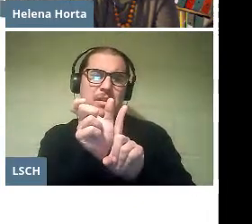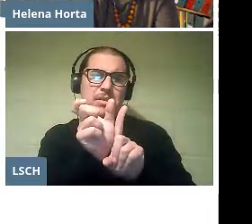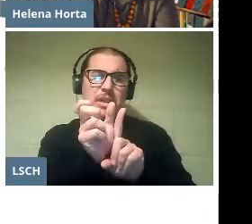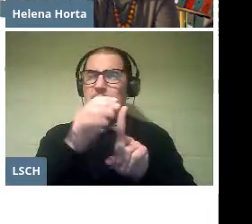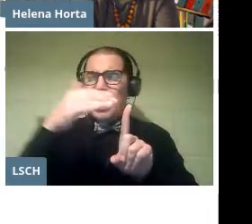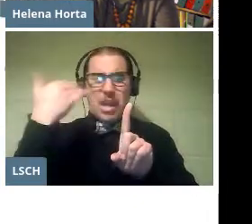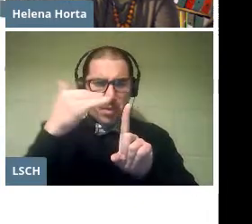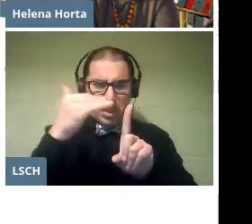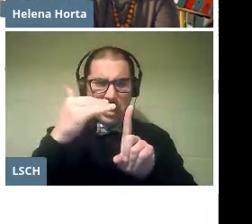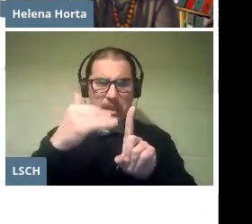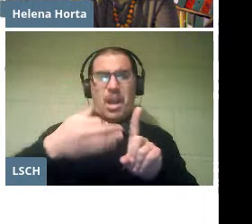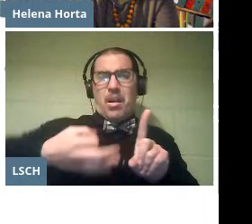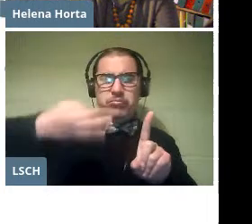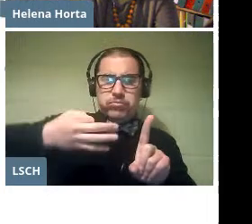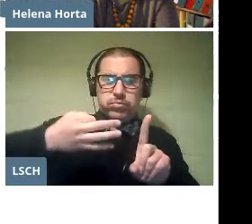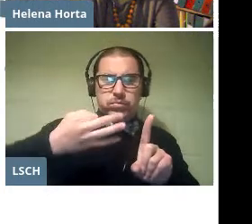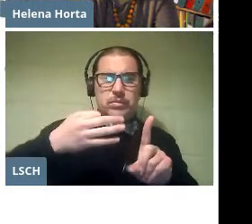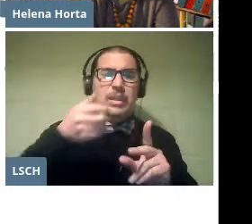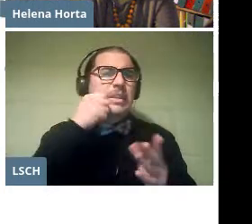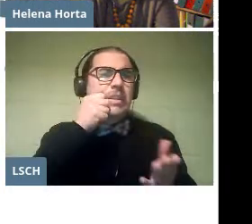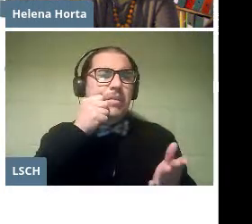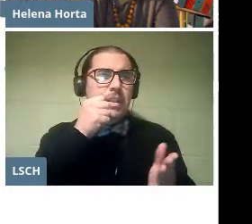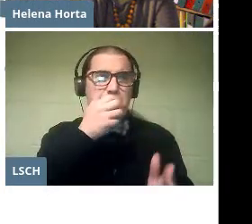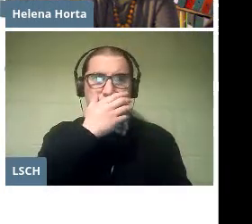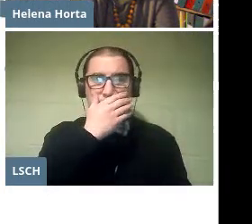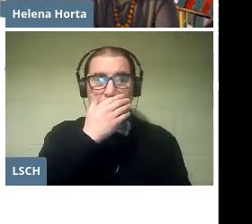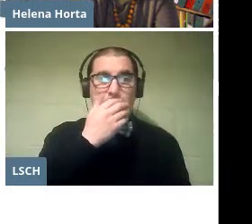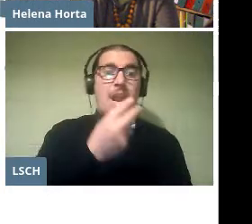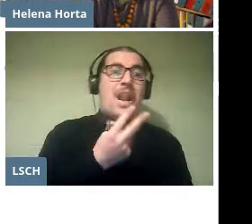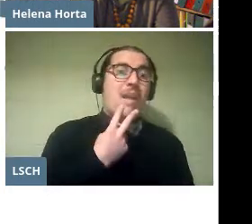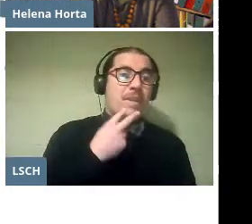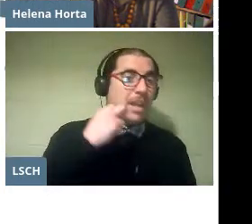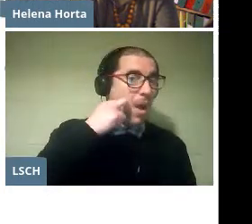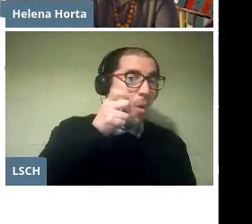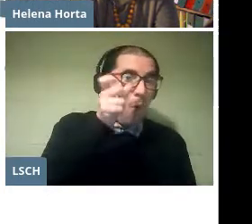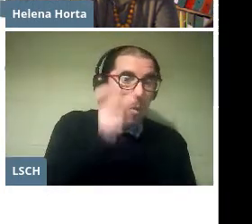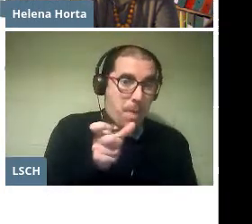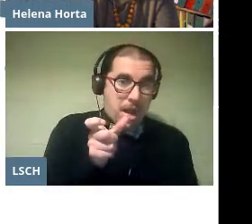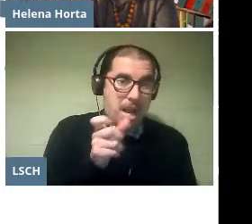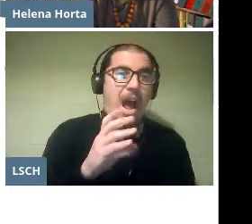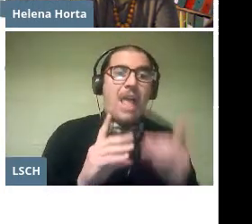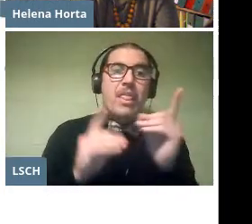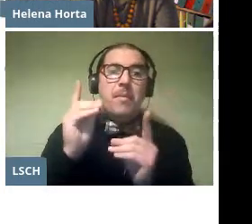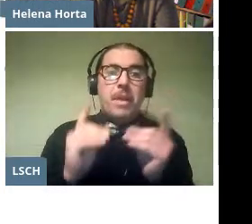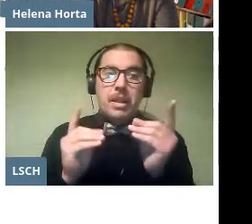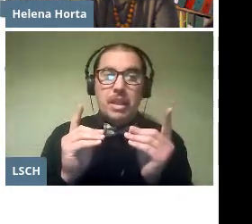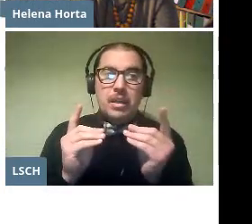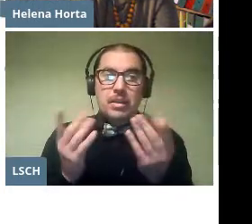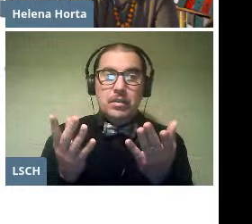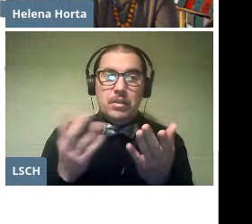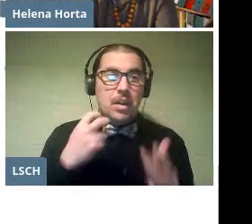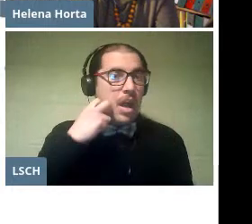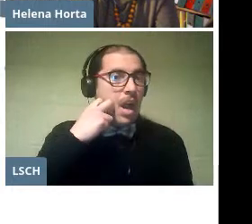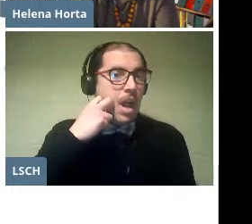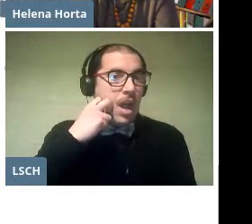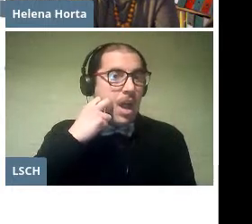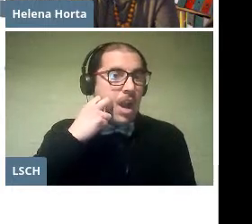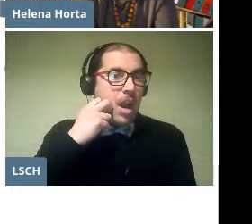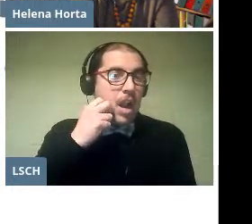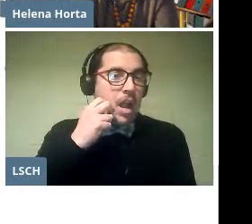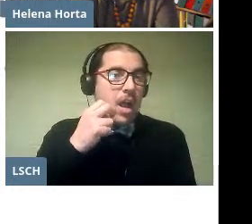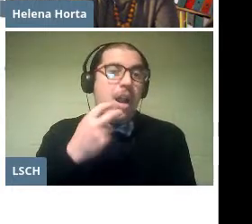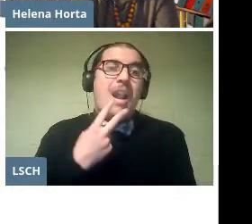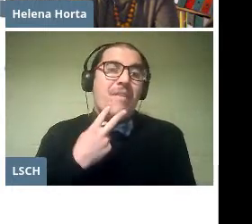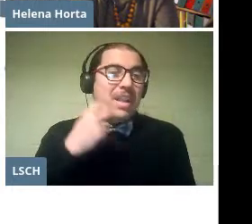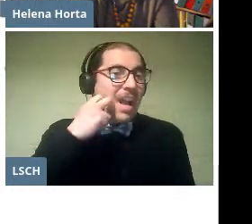crucial, muy importante, que significa que la vida humana depende, el bienestar de la